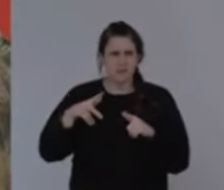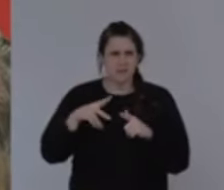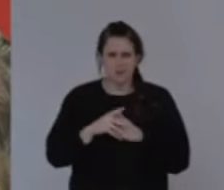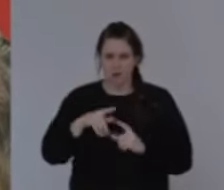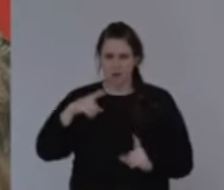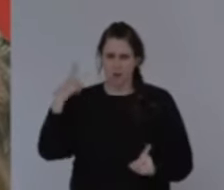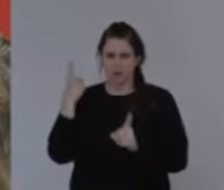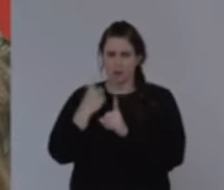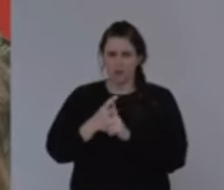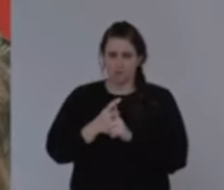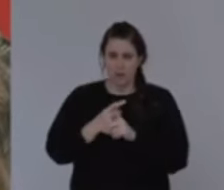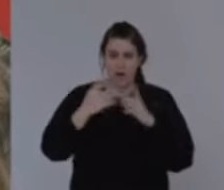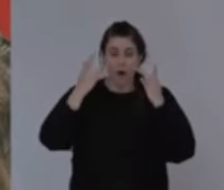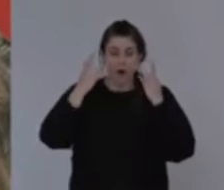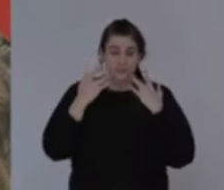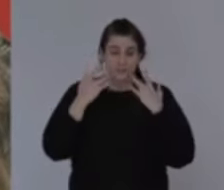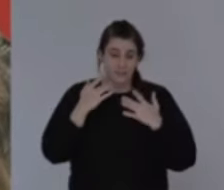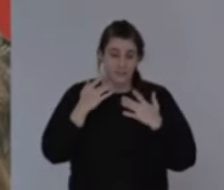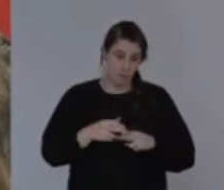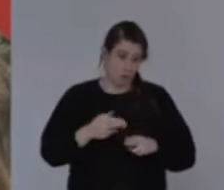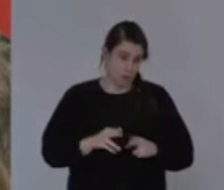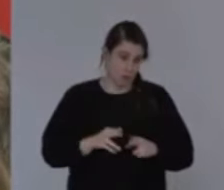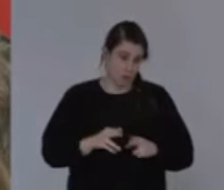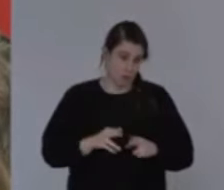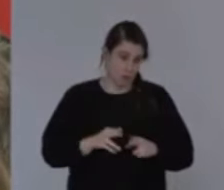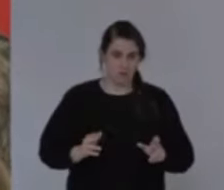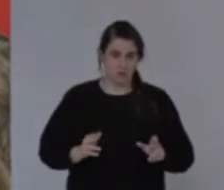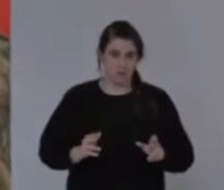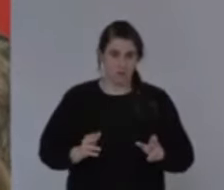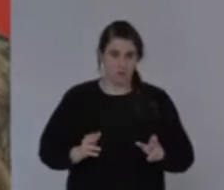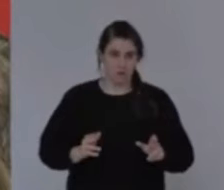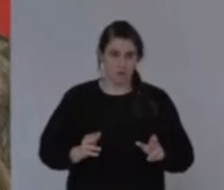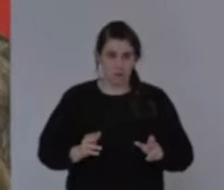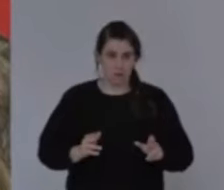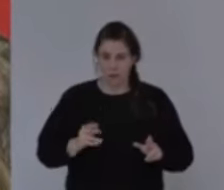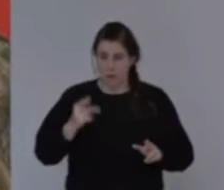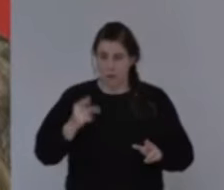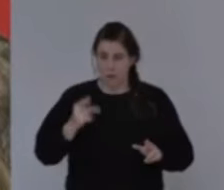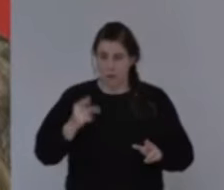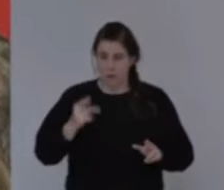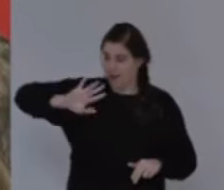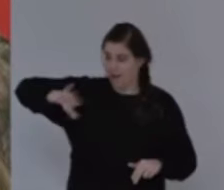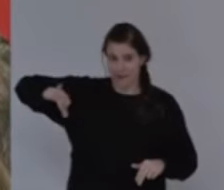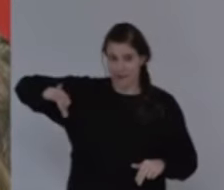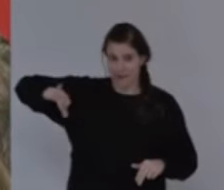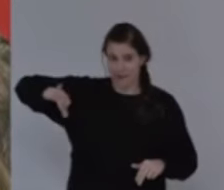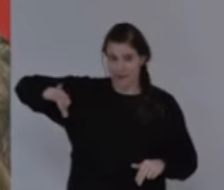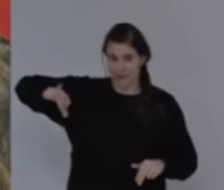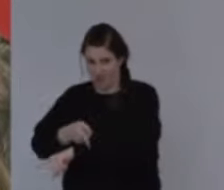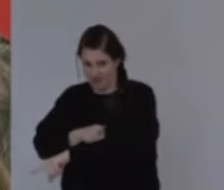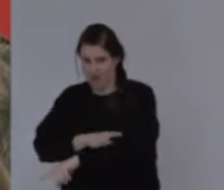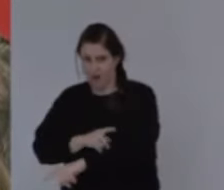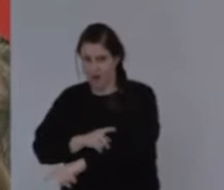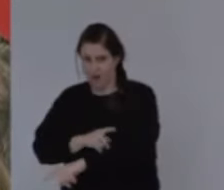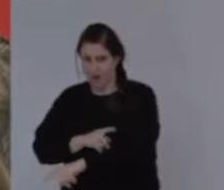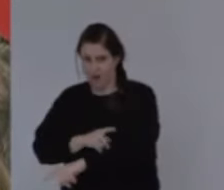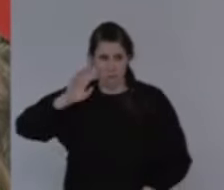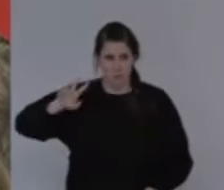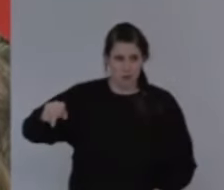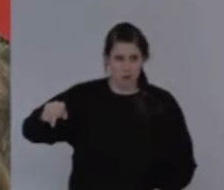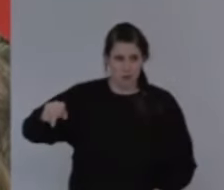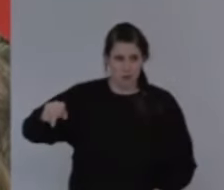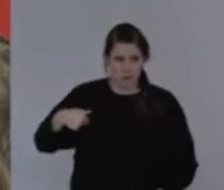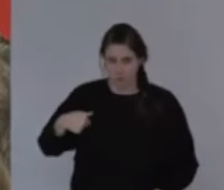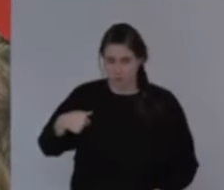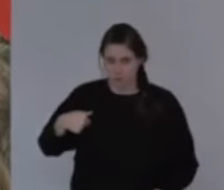la honestidad del político de turno, veo en mucha gente en la derecha, sobre todo los más radicales, y me he hecho muchas